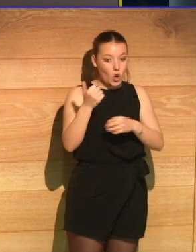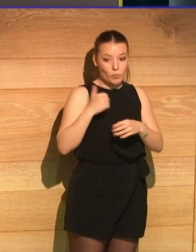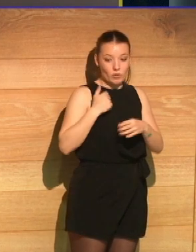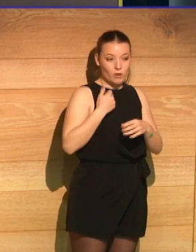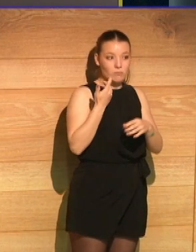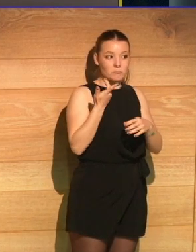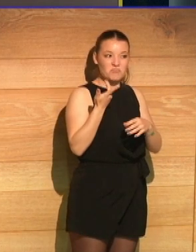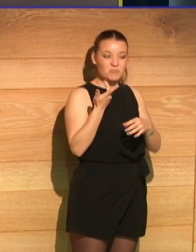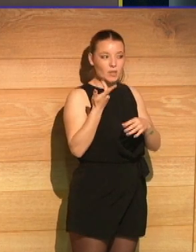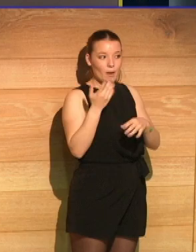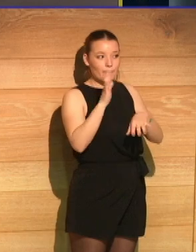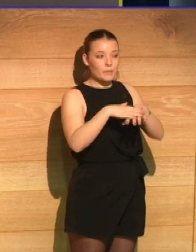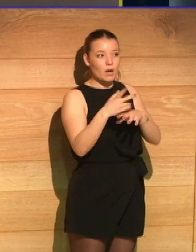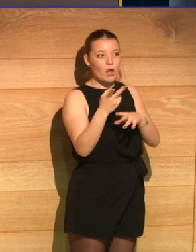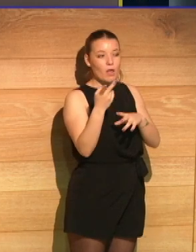ver,